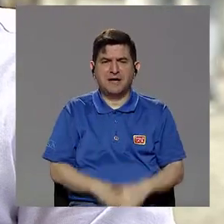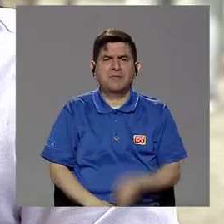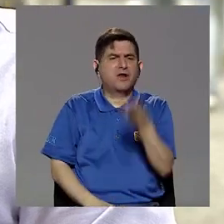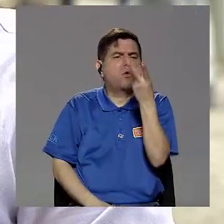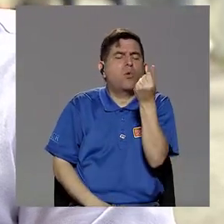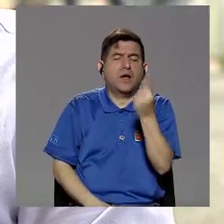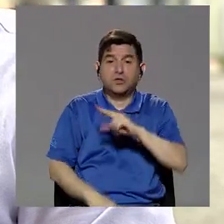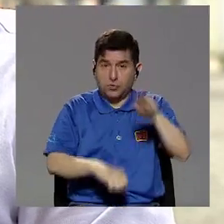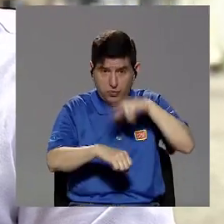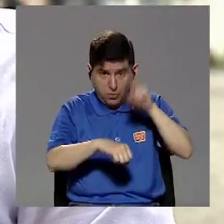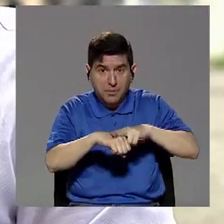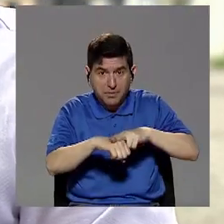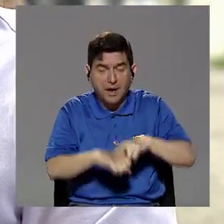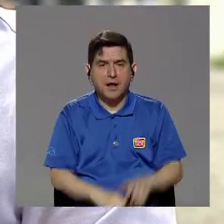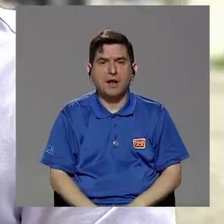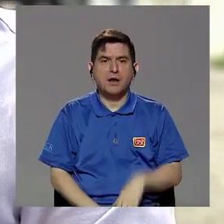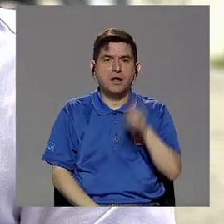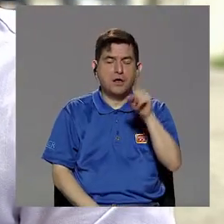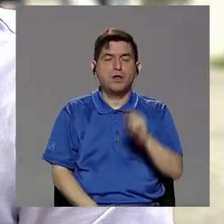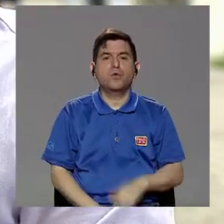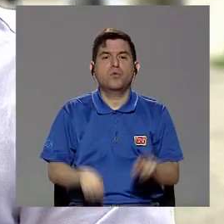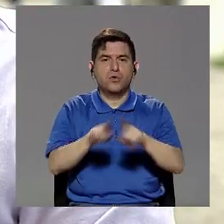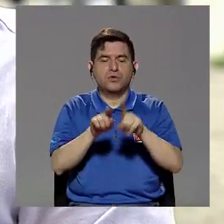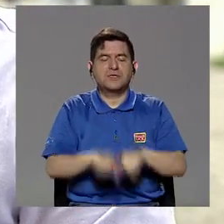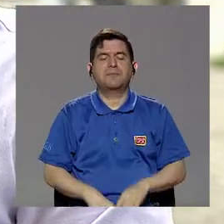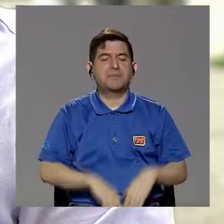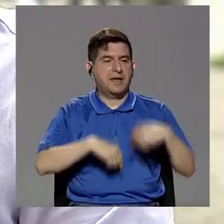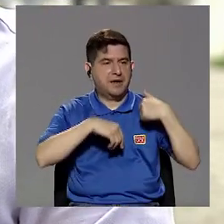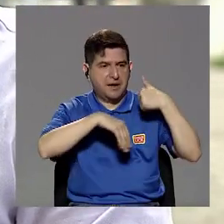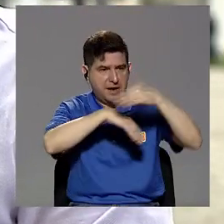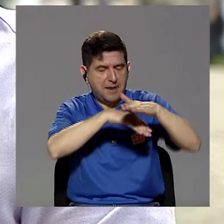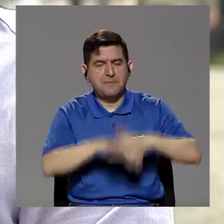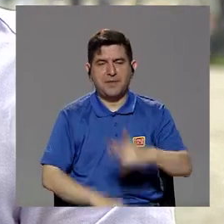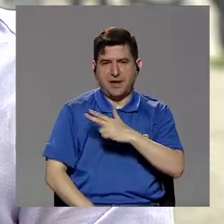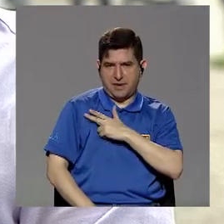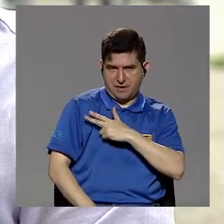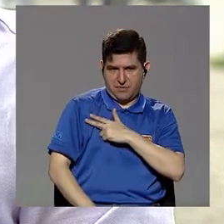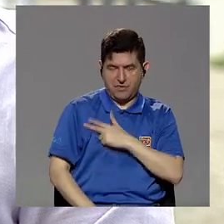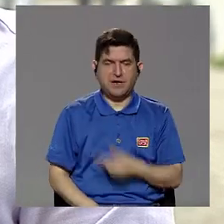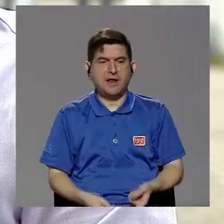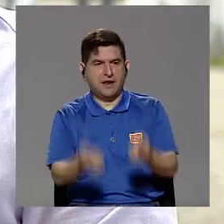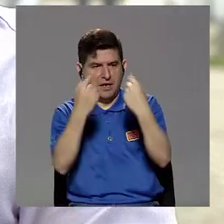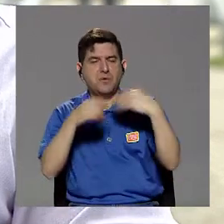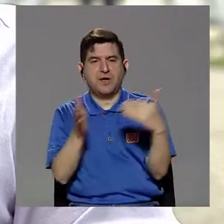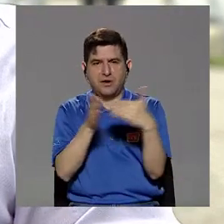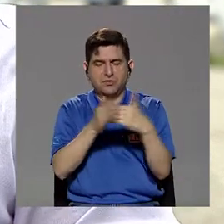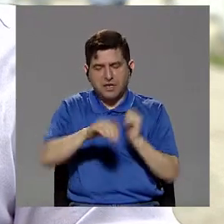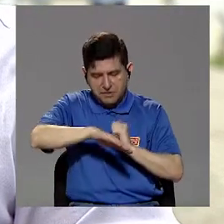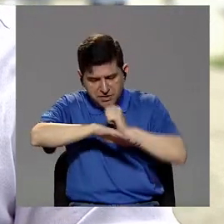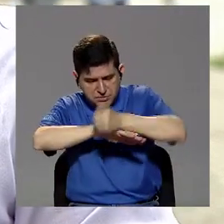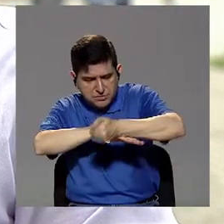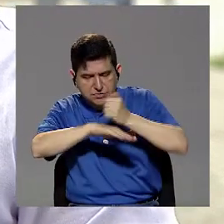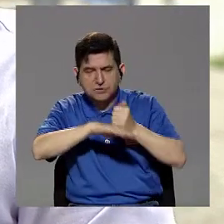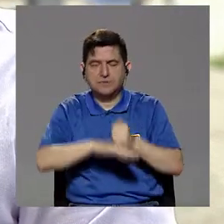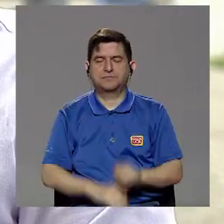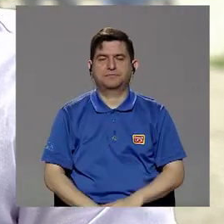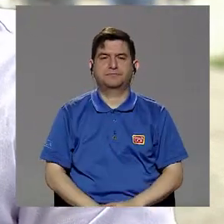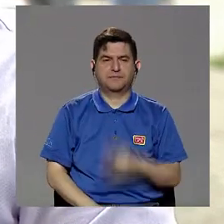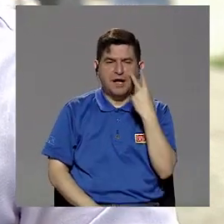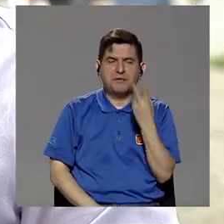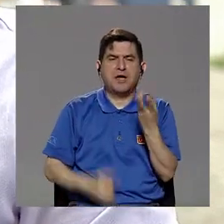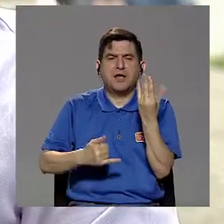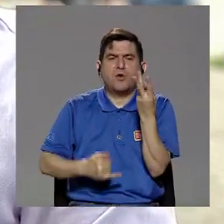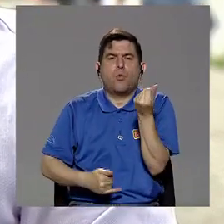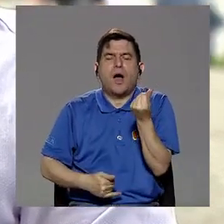capacidad, que sea una capacidad normal, y le hace un ultrasonido de vaciamiento, la manda a orinar y le pone el ultrasonido otra vez para ver que no se deje mucha orina